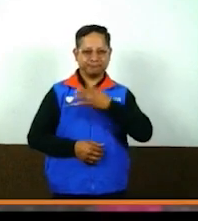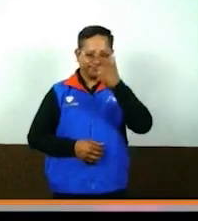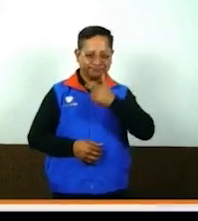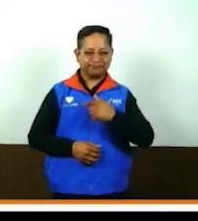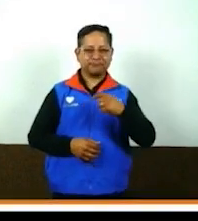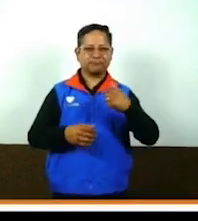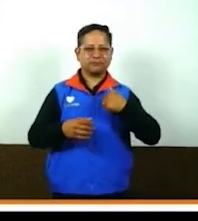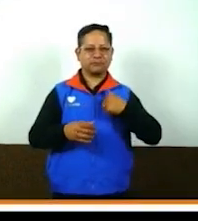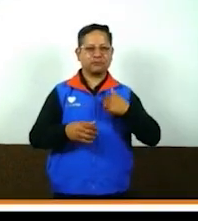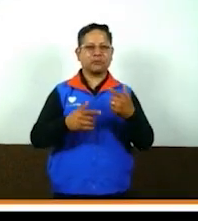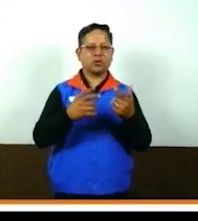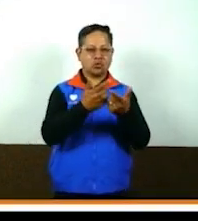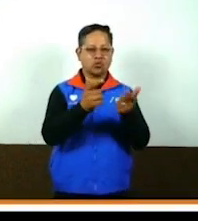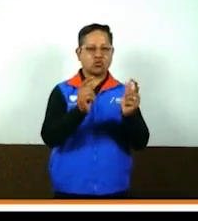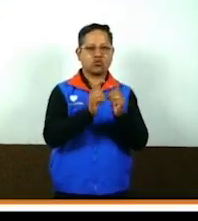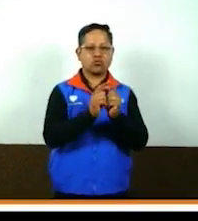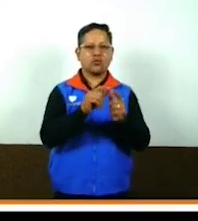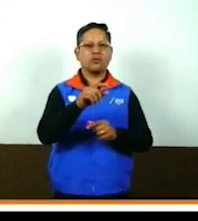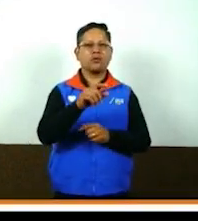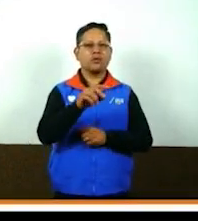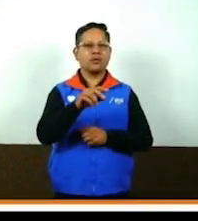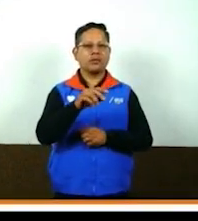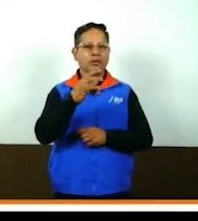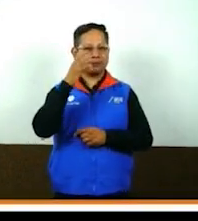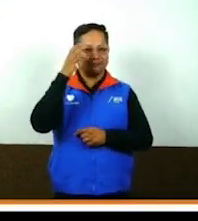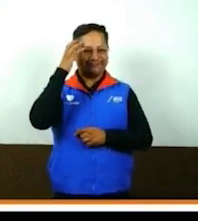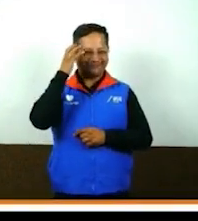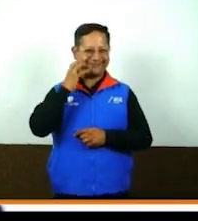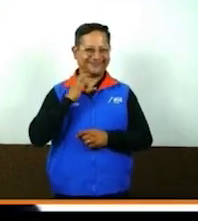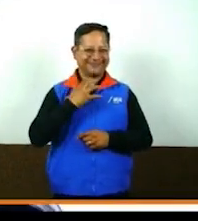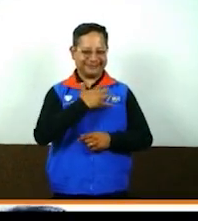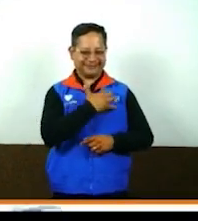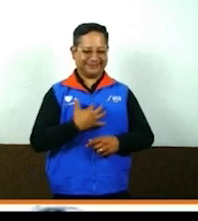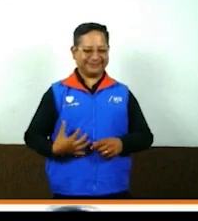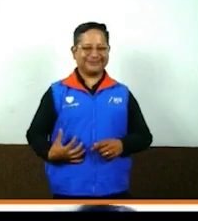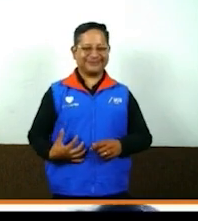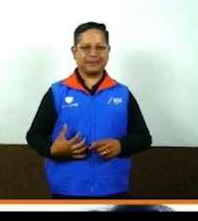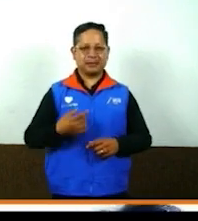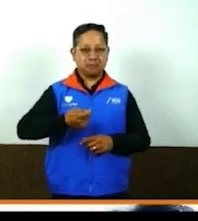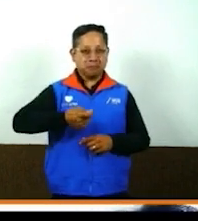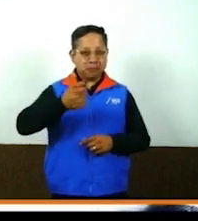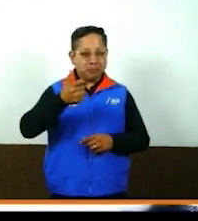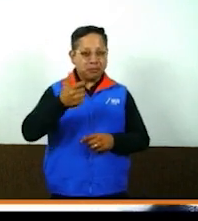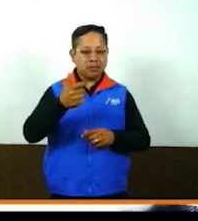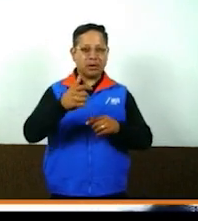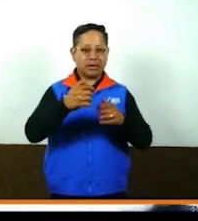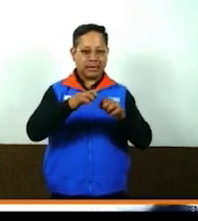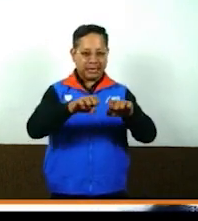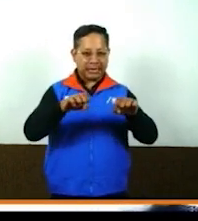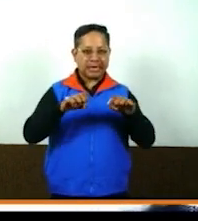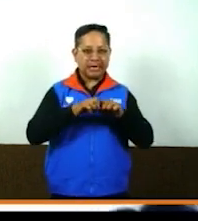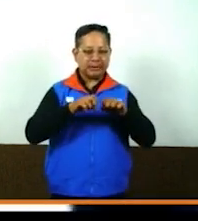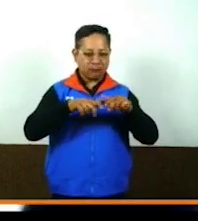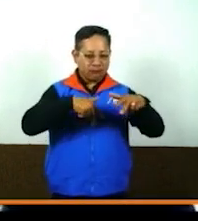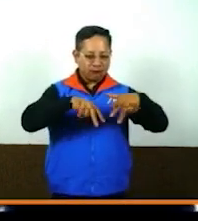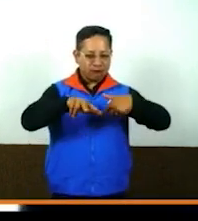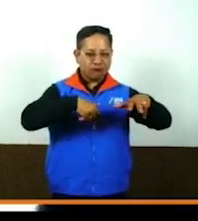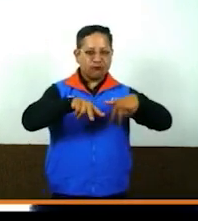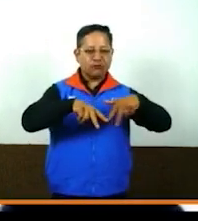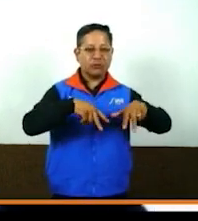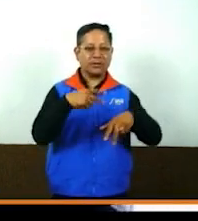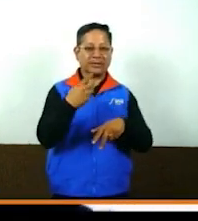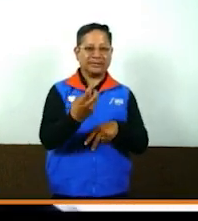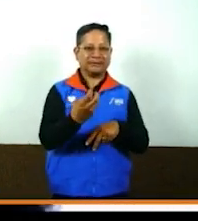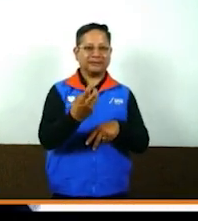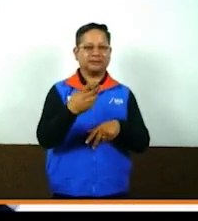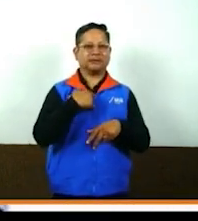Represento al Club de Fútbol Tigres, 16 años de ser los primeros, primer equipo de fútbol en ser socialmente responsable y este